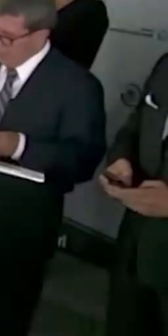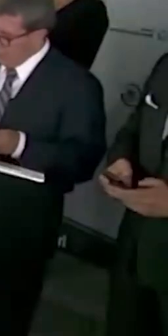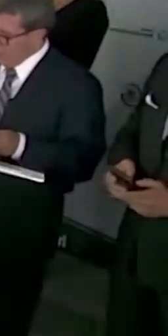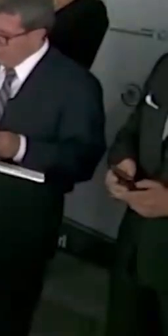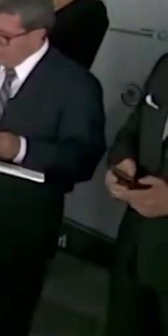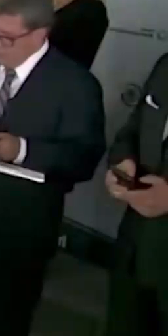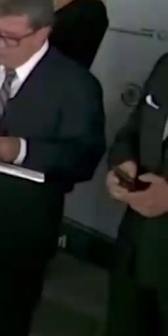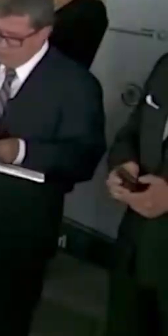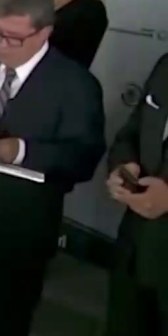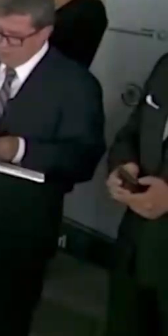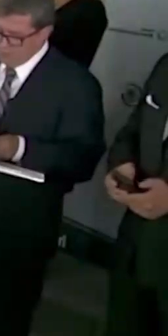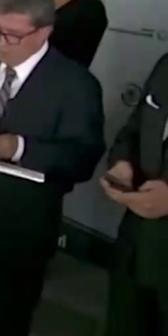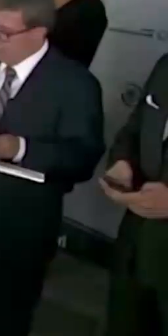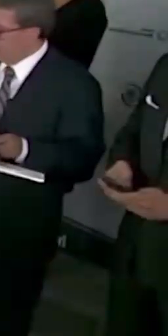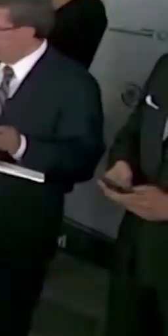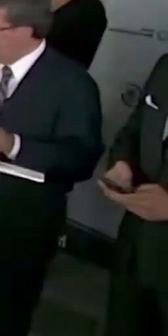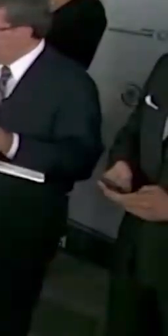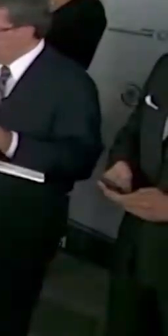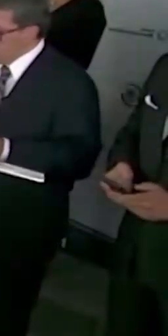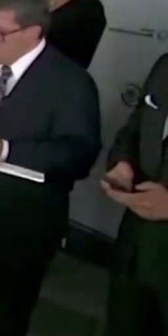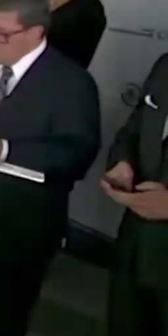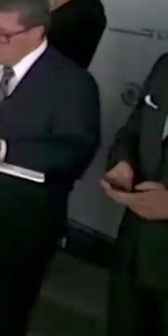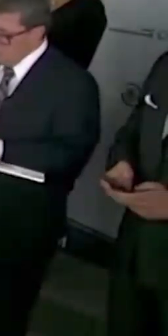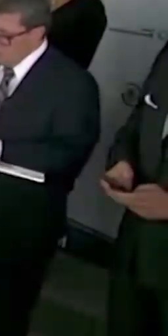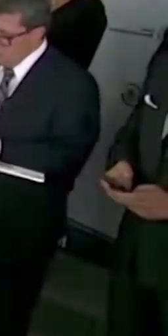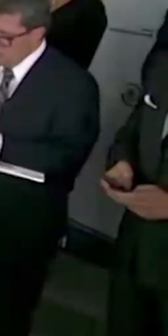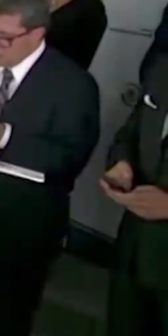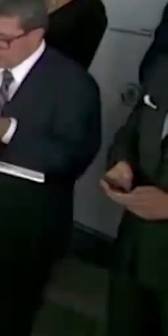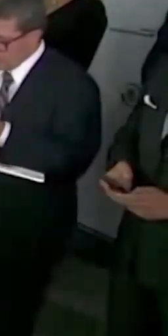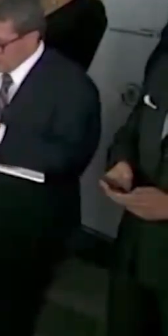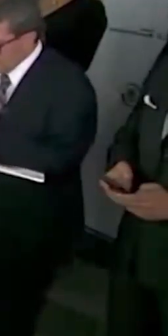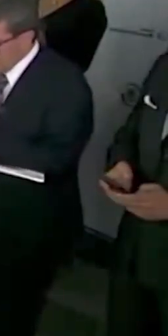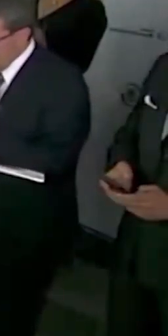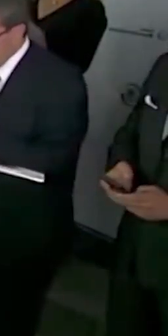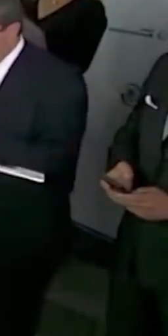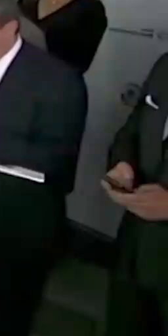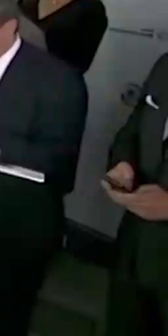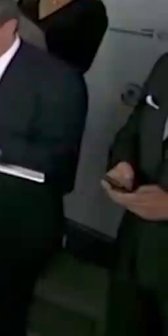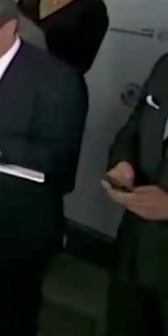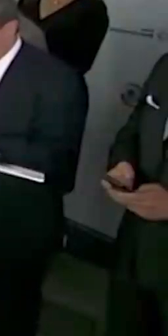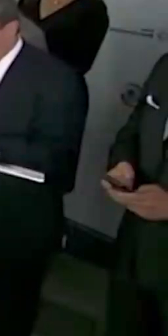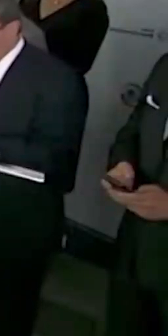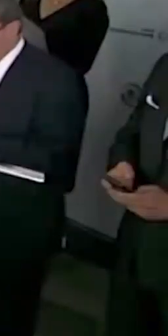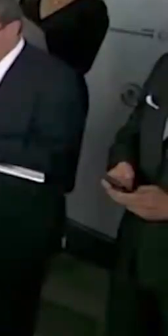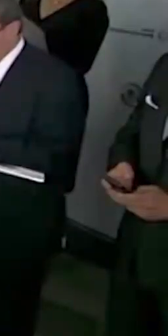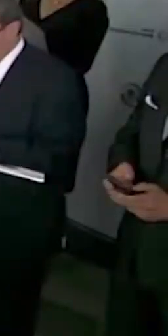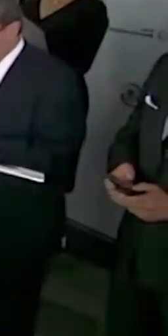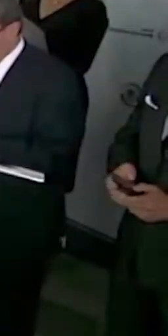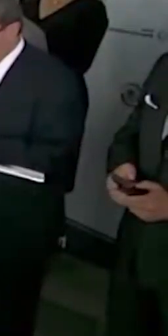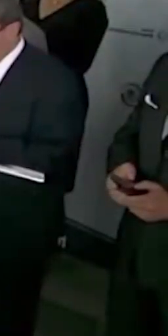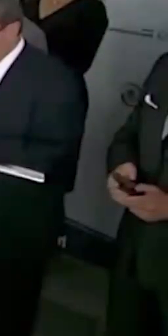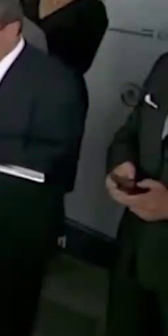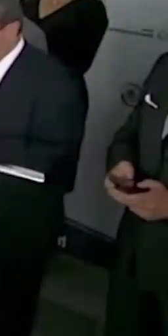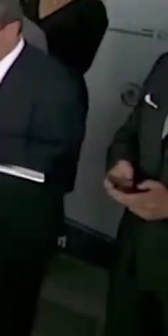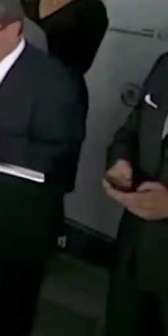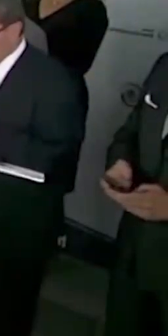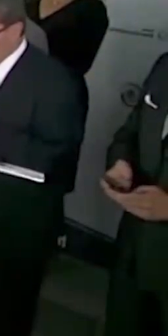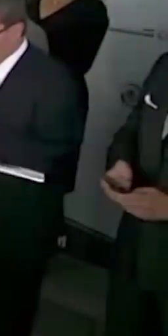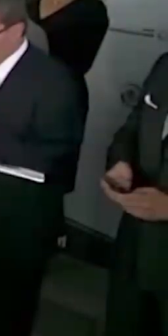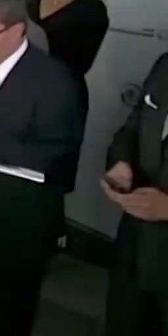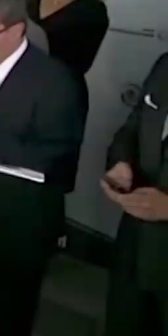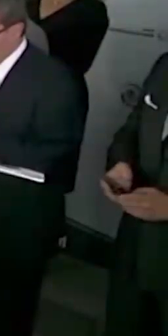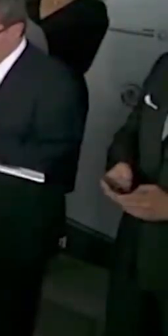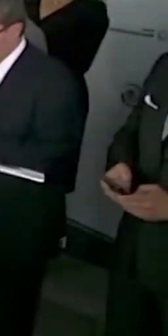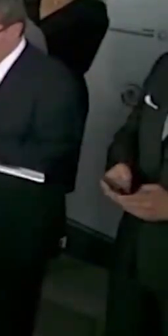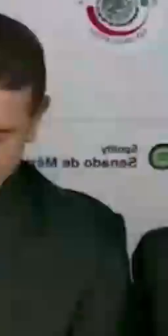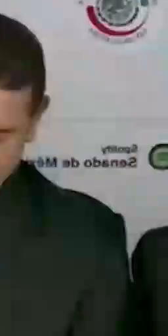las intervenciones, ella lo difundió a través de un medio público. Y